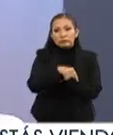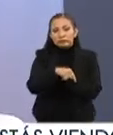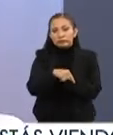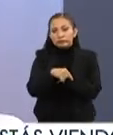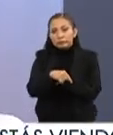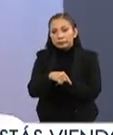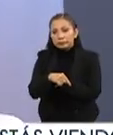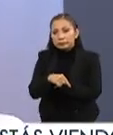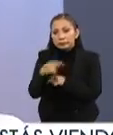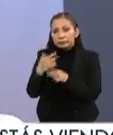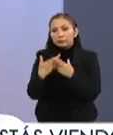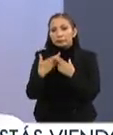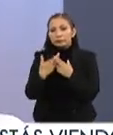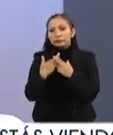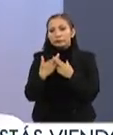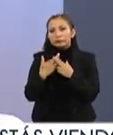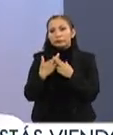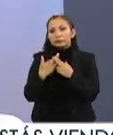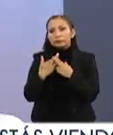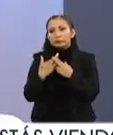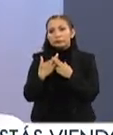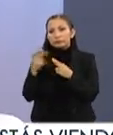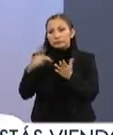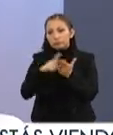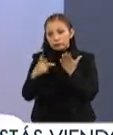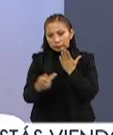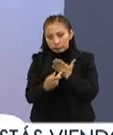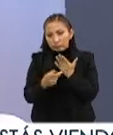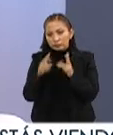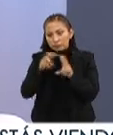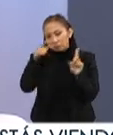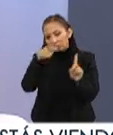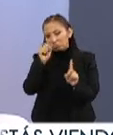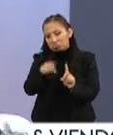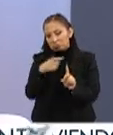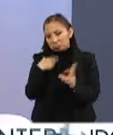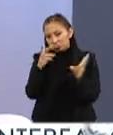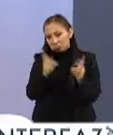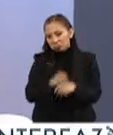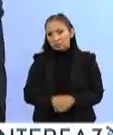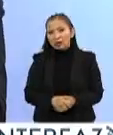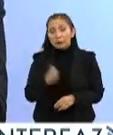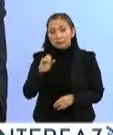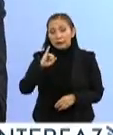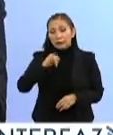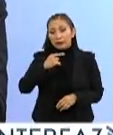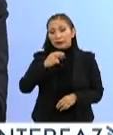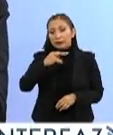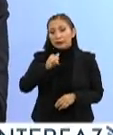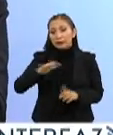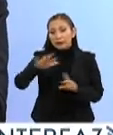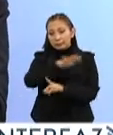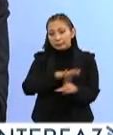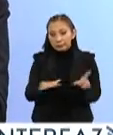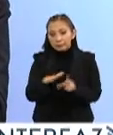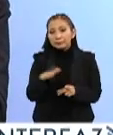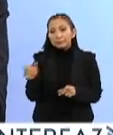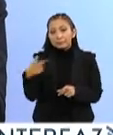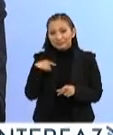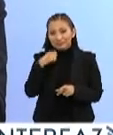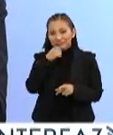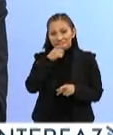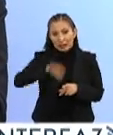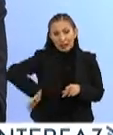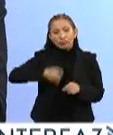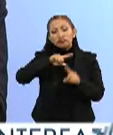una gran numerosa cantidad de proyectos al respecto también. Así es, esta ingeniería en medio ambiente y que, como